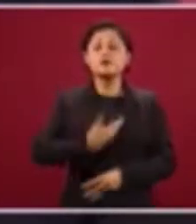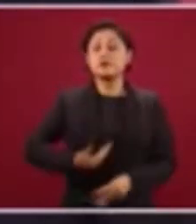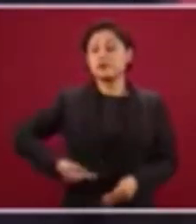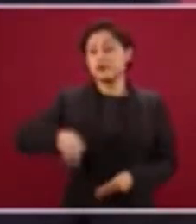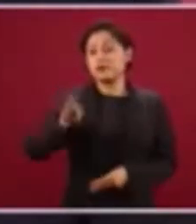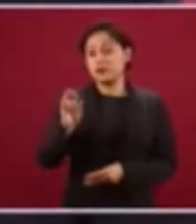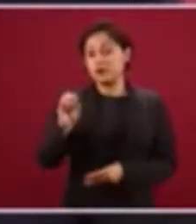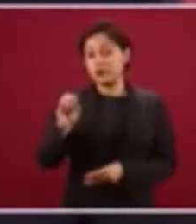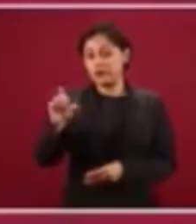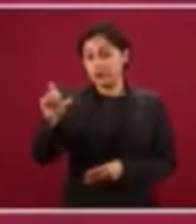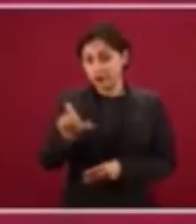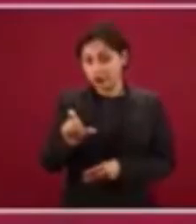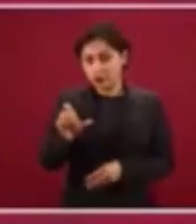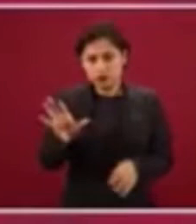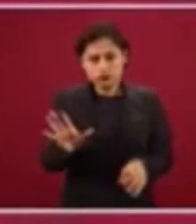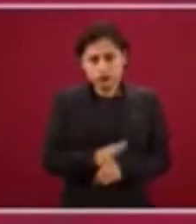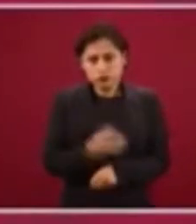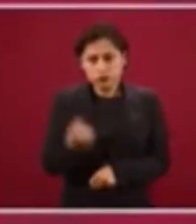por